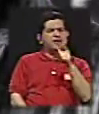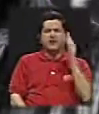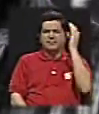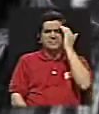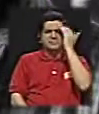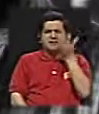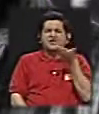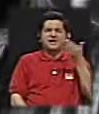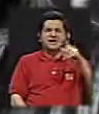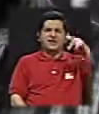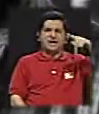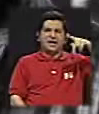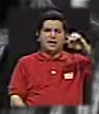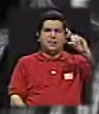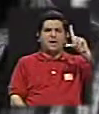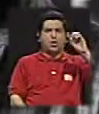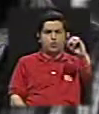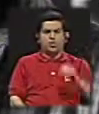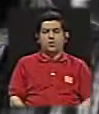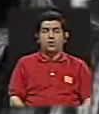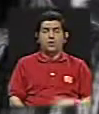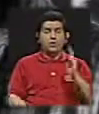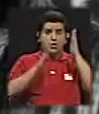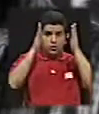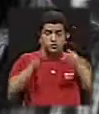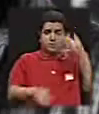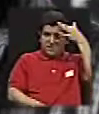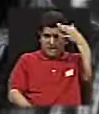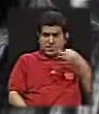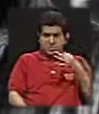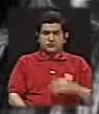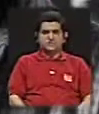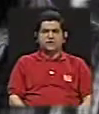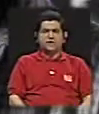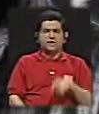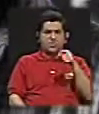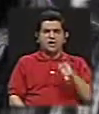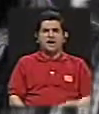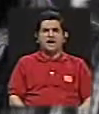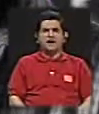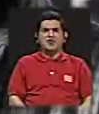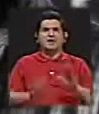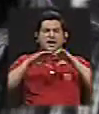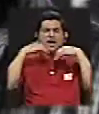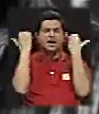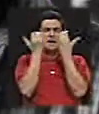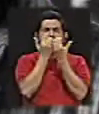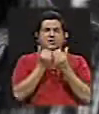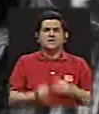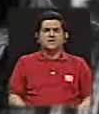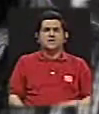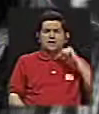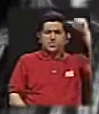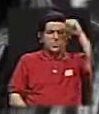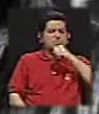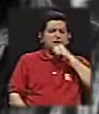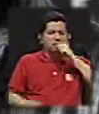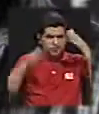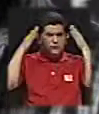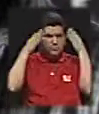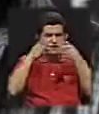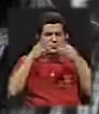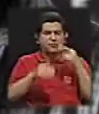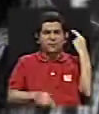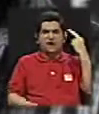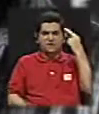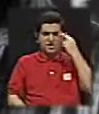conoce Pablo? Los compañeros, en realidad, yo creo quiero que hacer enfocarme en el Consejo de Mayores, fundamentalmente porque obedece